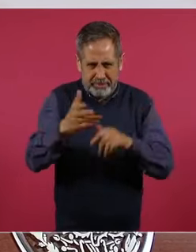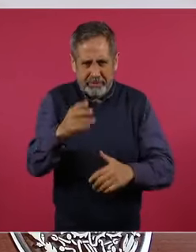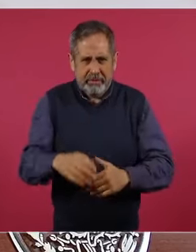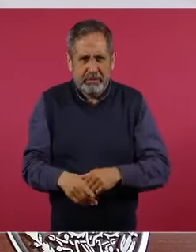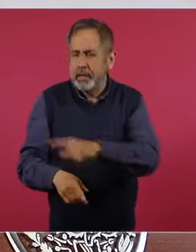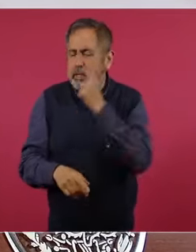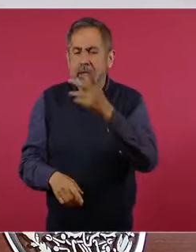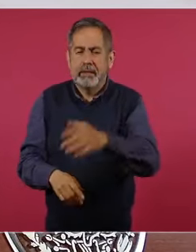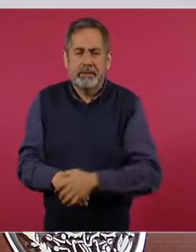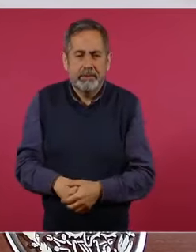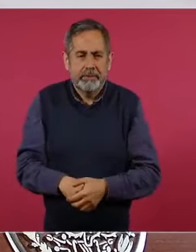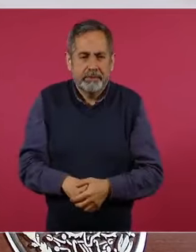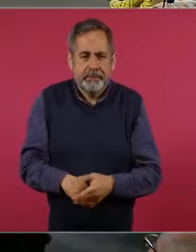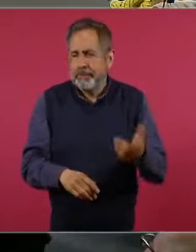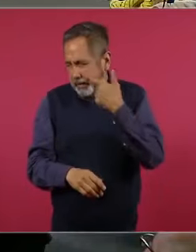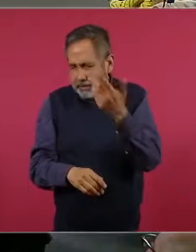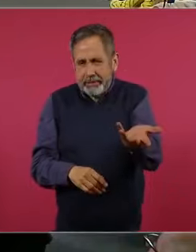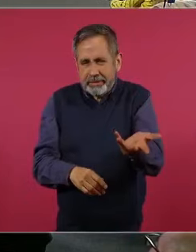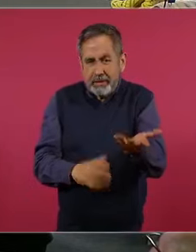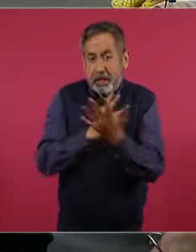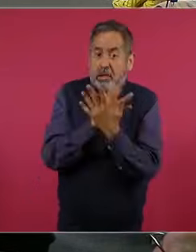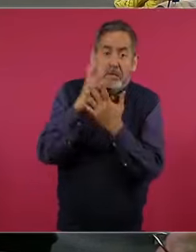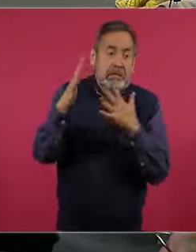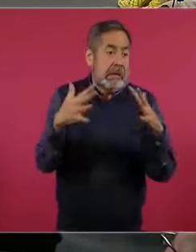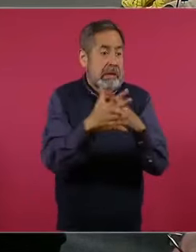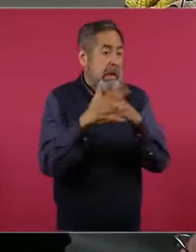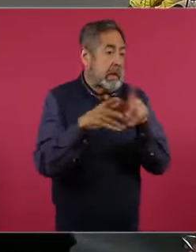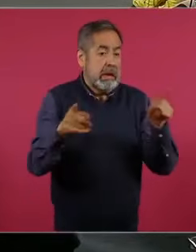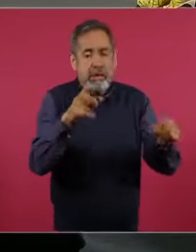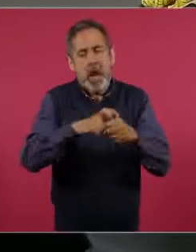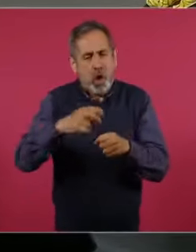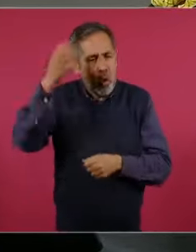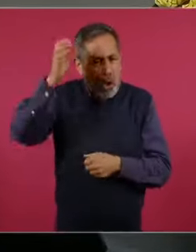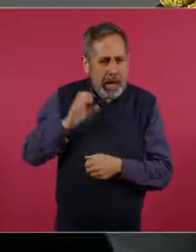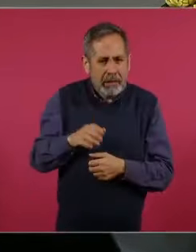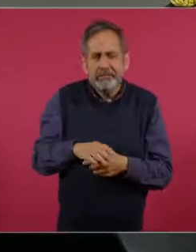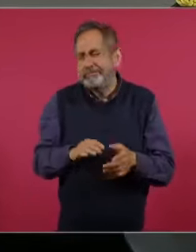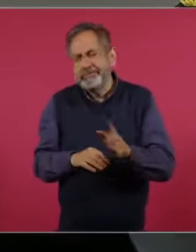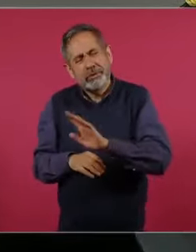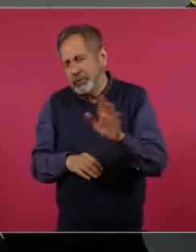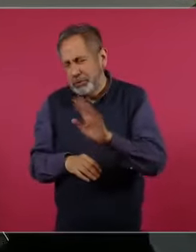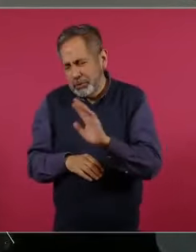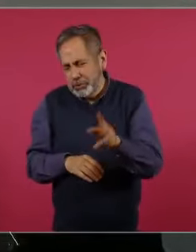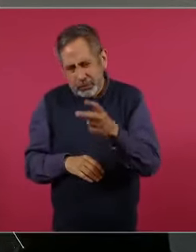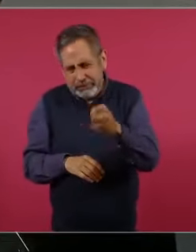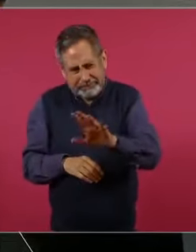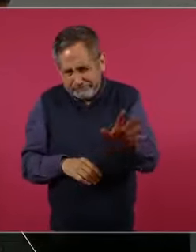Ahí está, escala en Culiacán, guerra de carteles. Pues no es así.